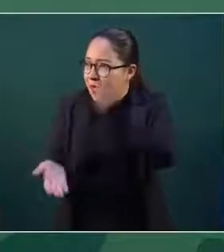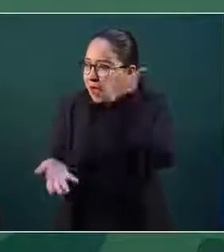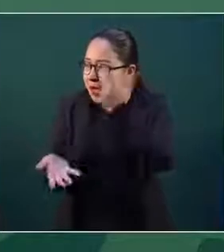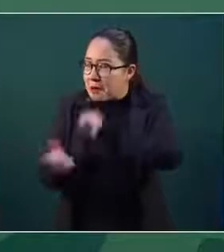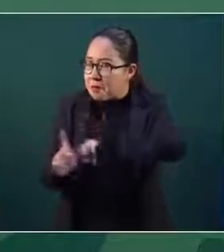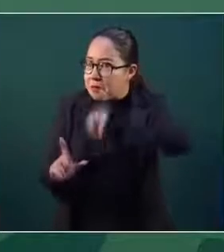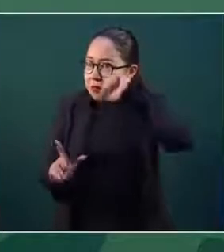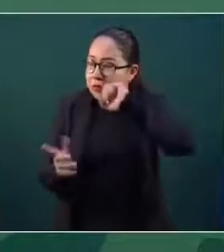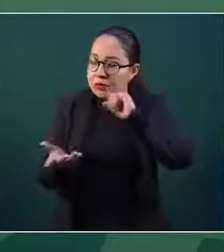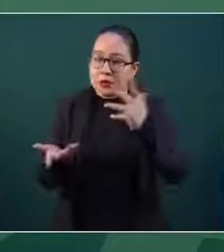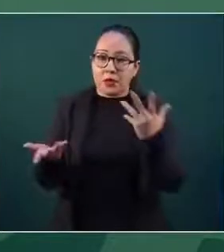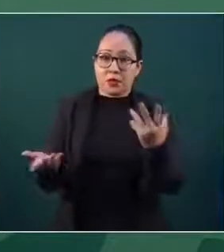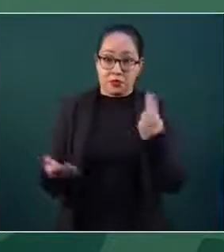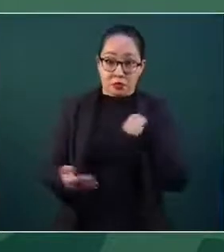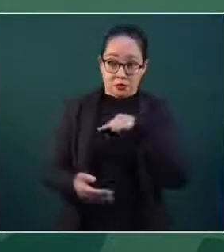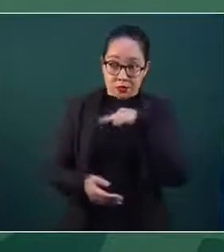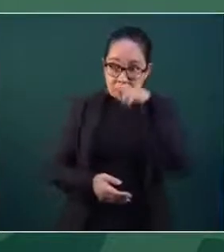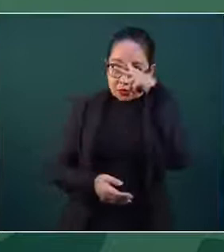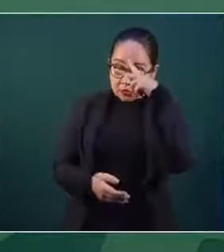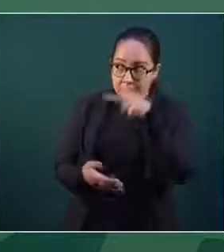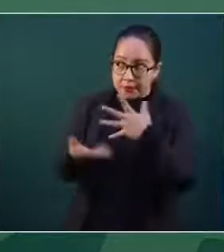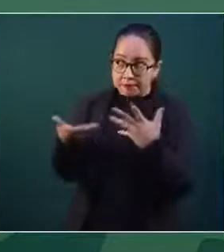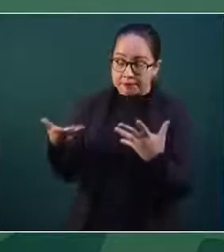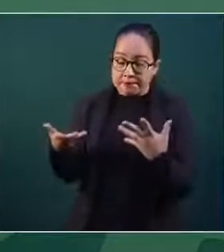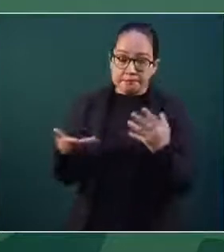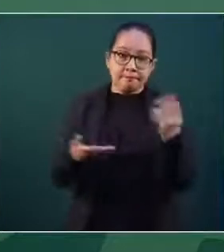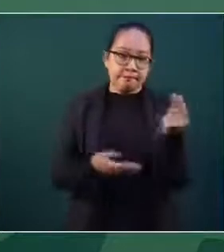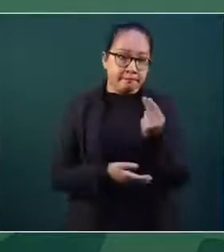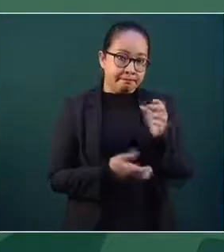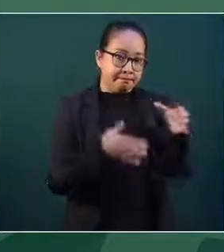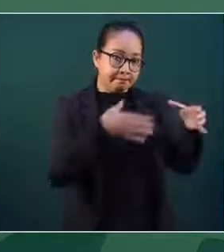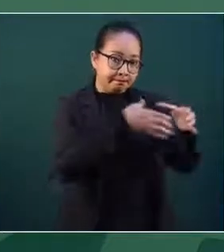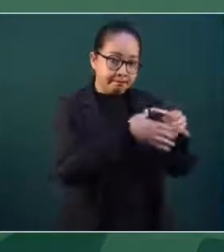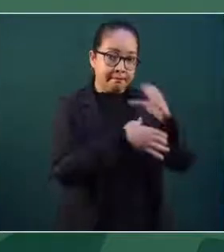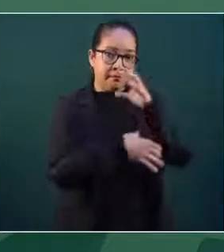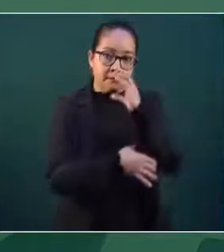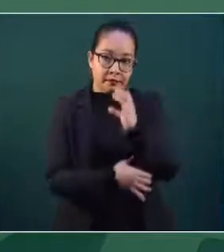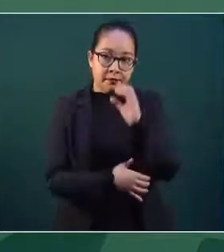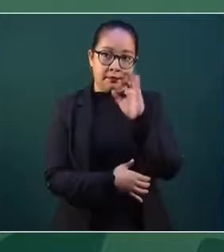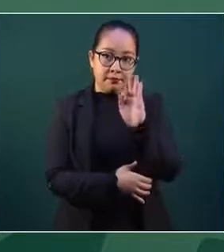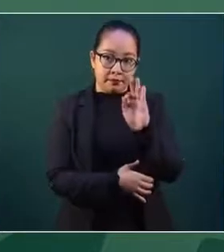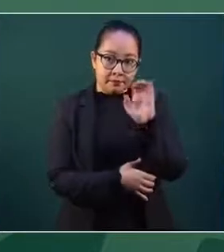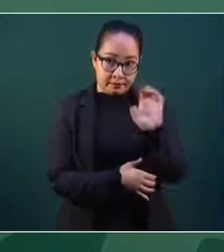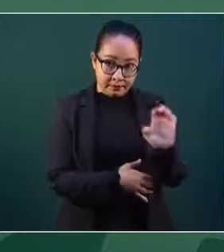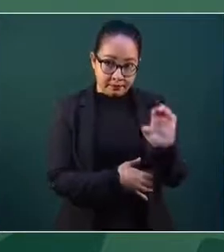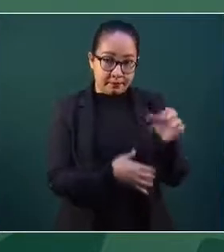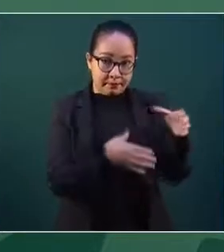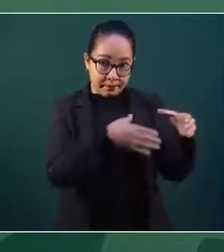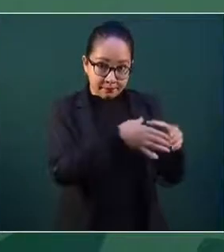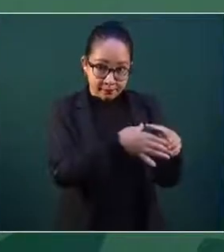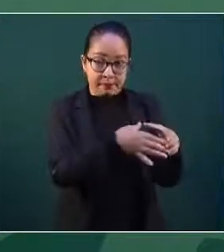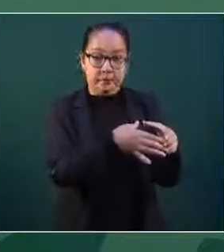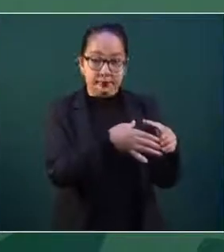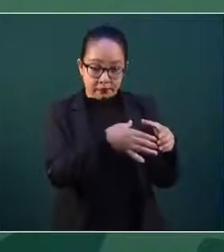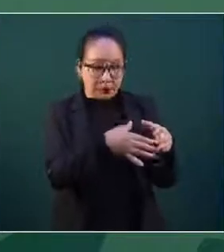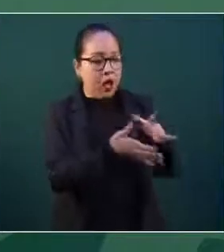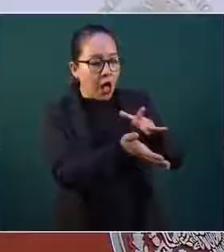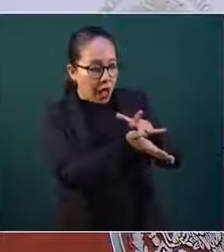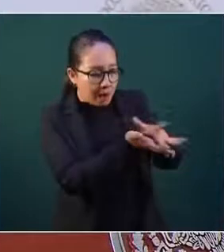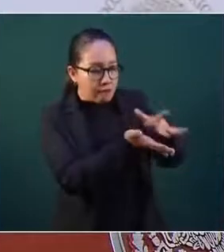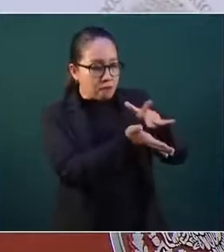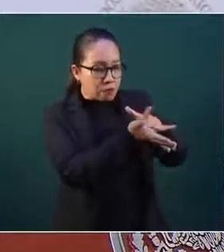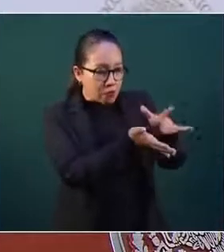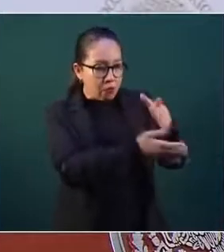nosotros necesitamos tener a la Comisión Federal de Electricidad y se está